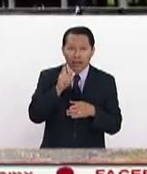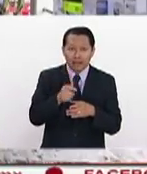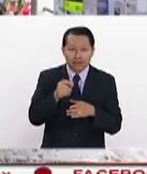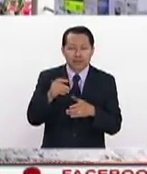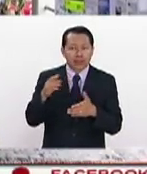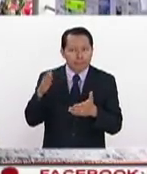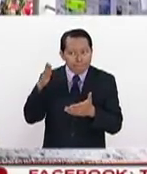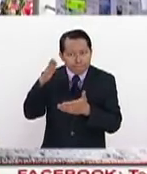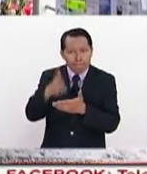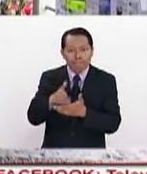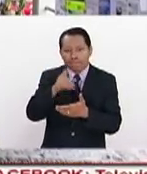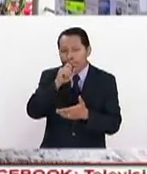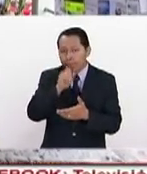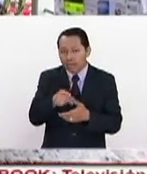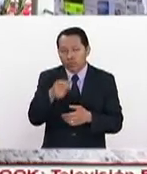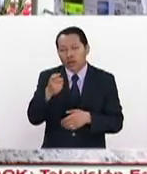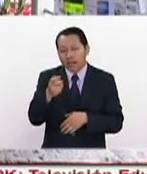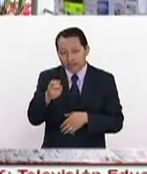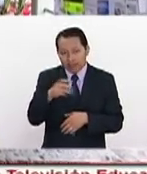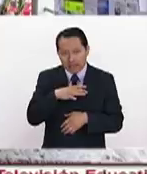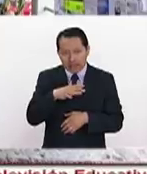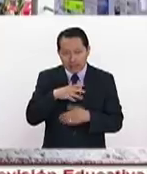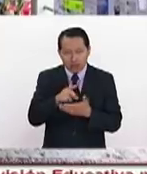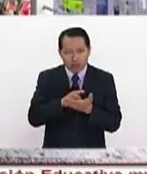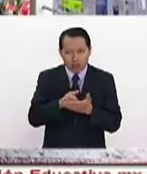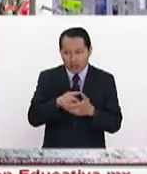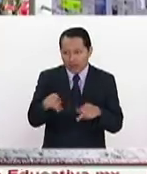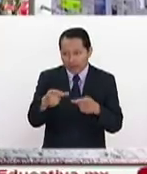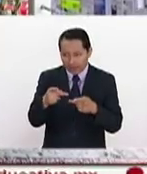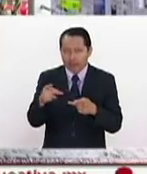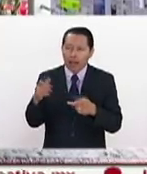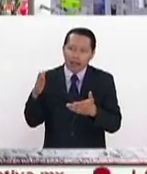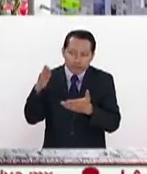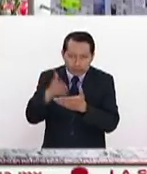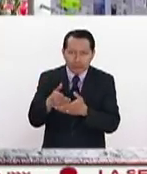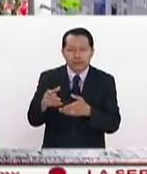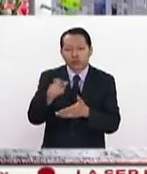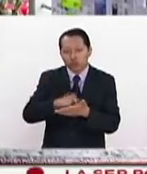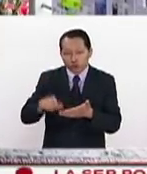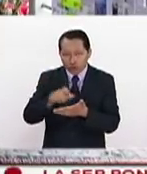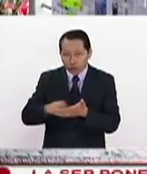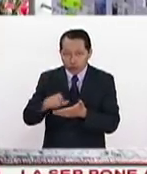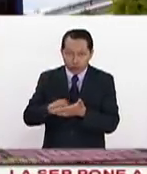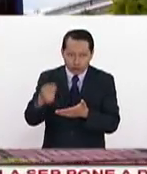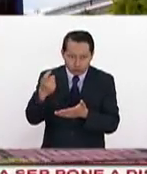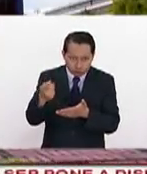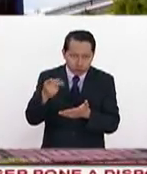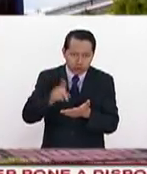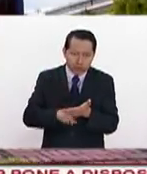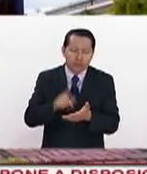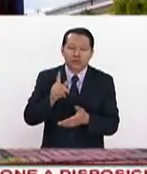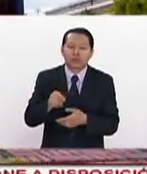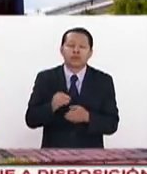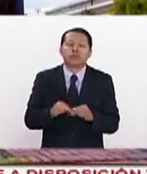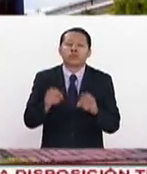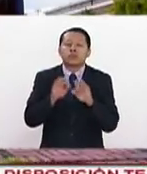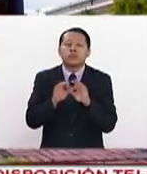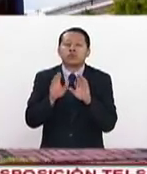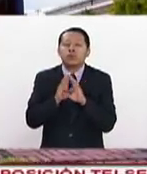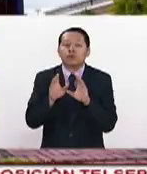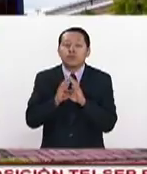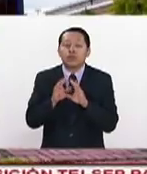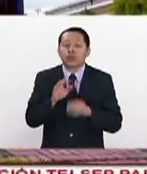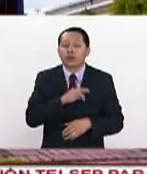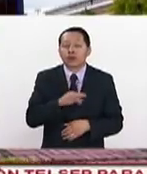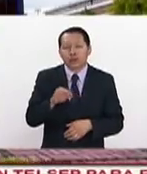a abastecerse de drogas, dosis al menudeo a la propia universidad. Aquí lo importante es, evidentemente,